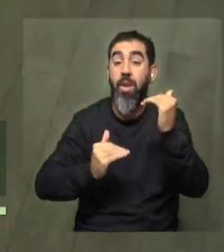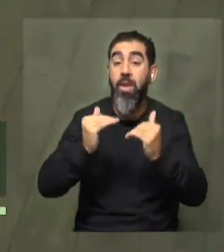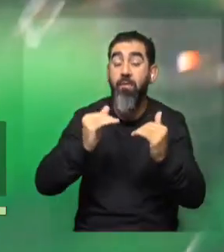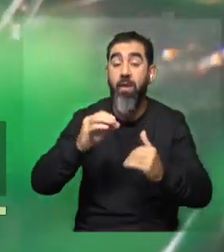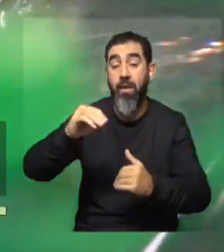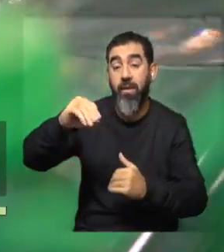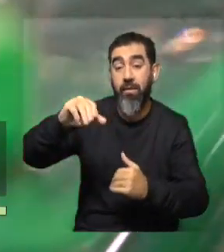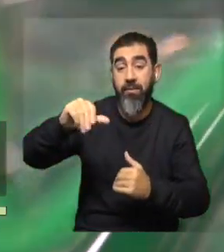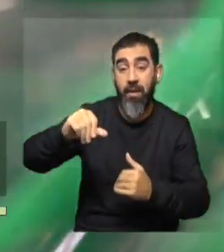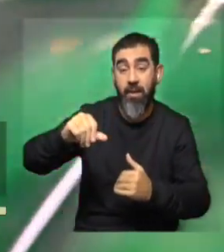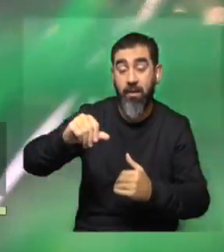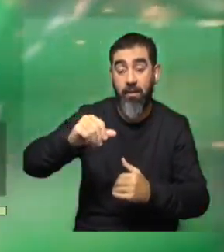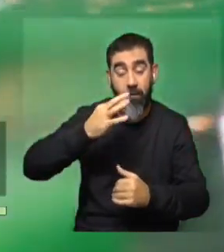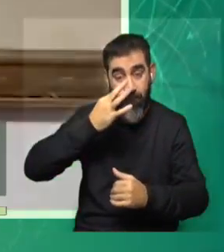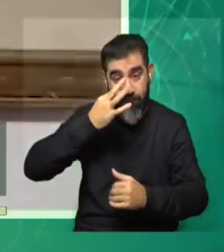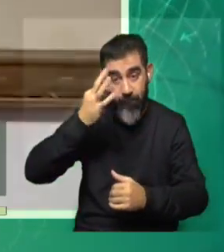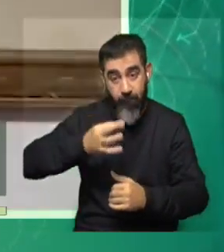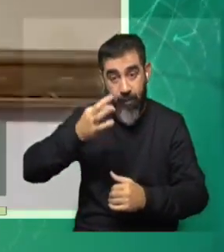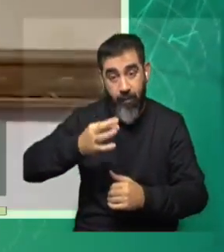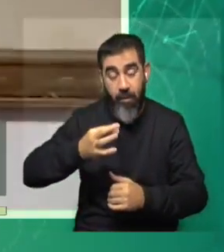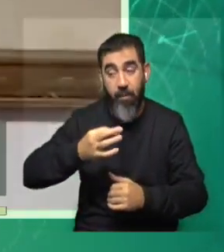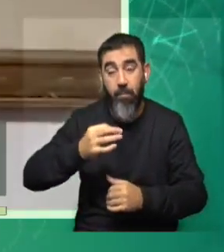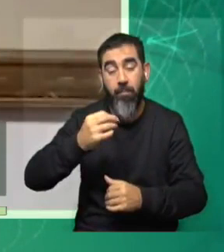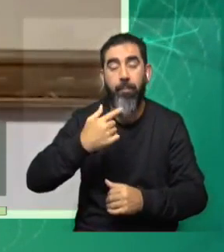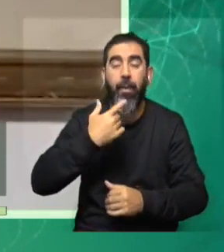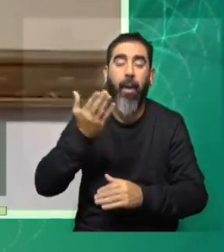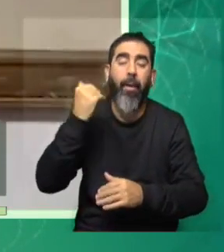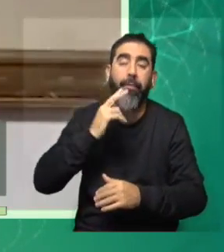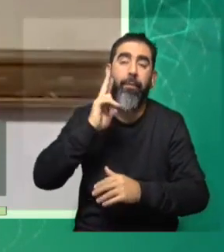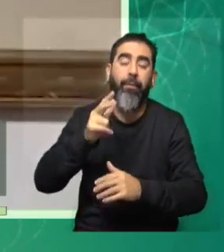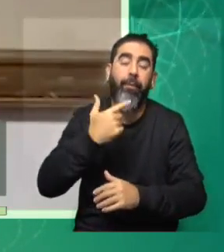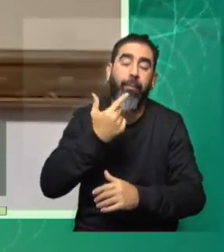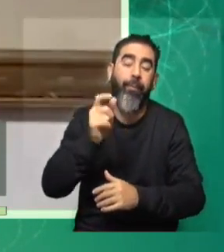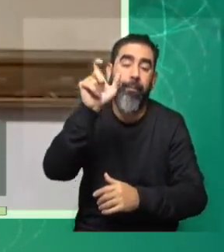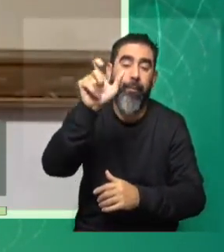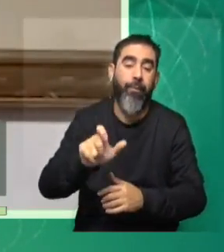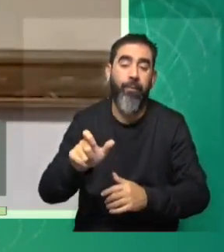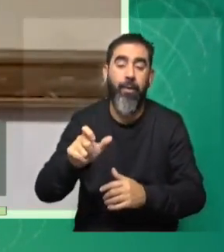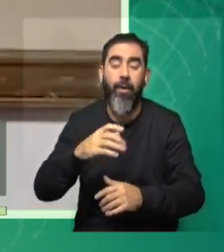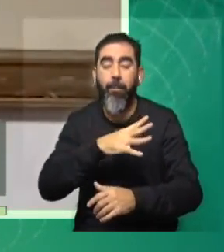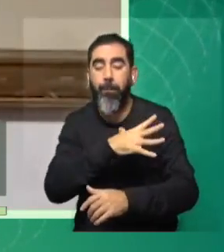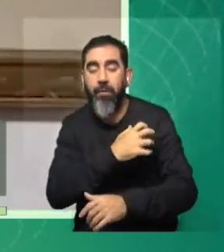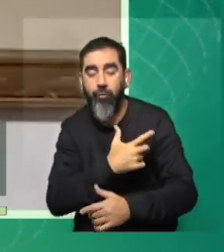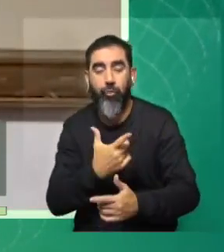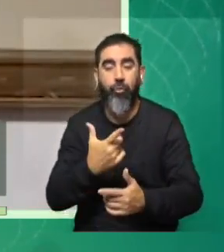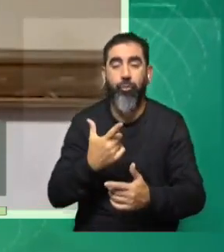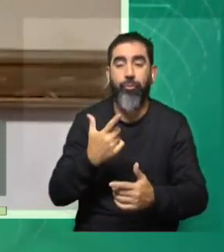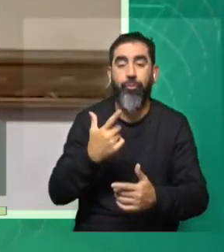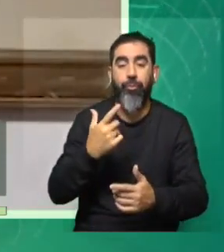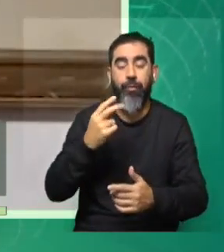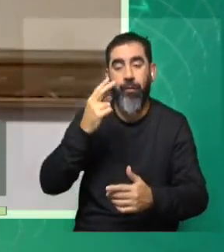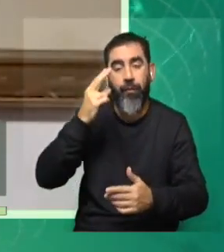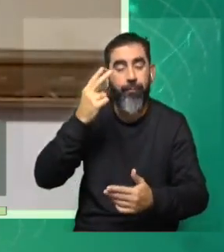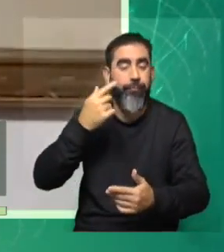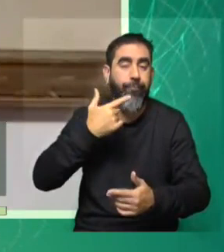sodio que aún personas porque antes decíamos no porque personas hipertensas personas que cursan